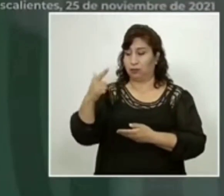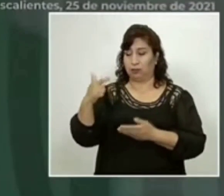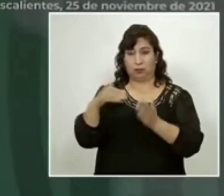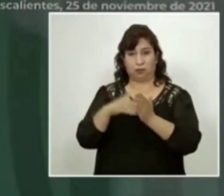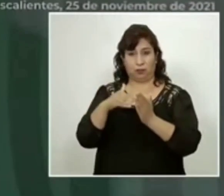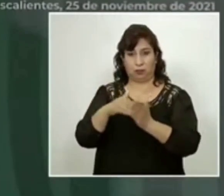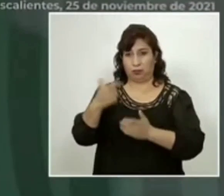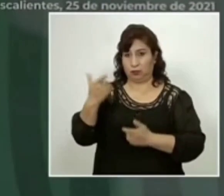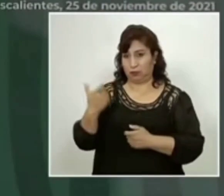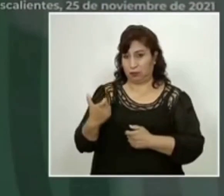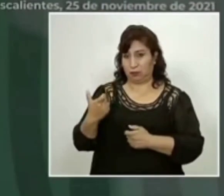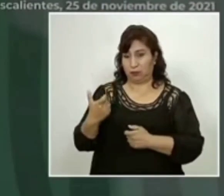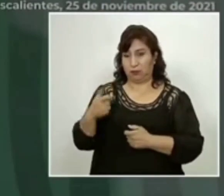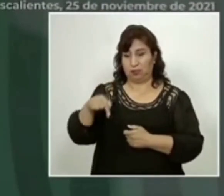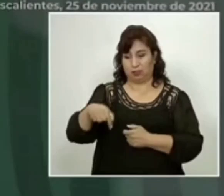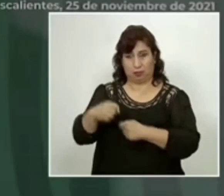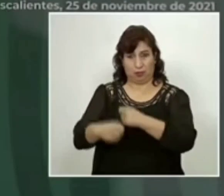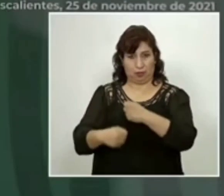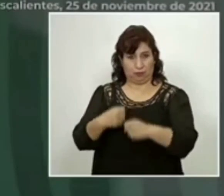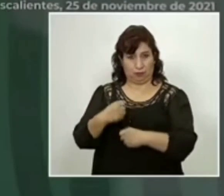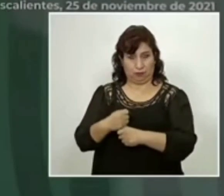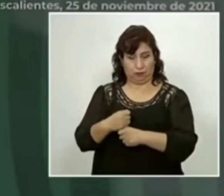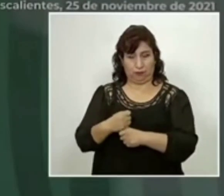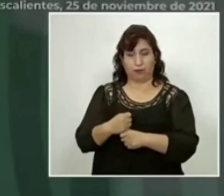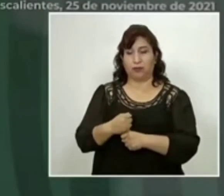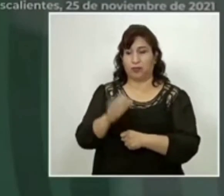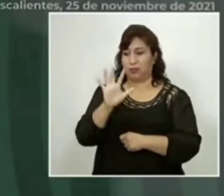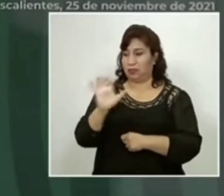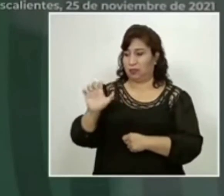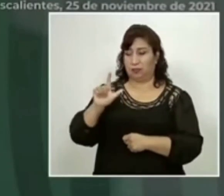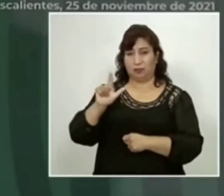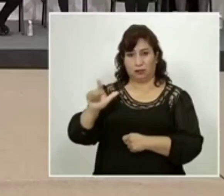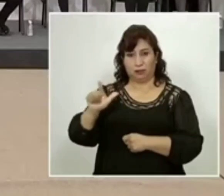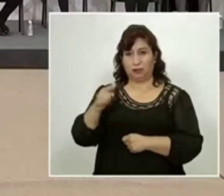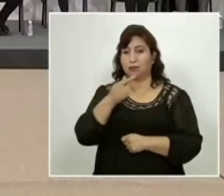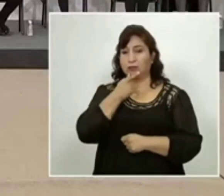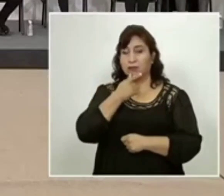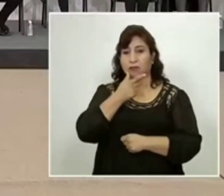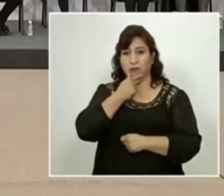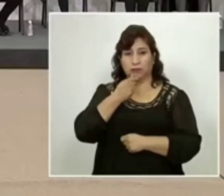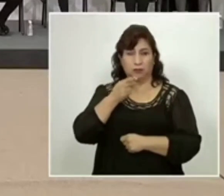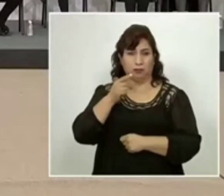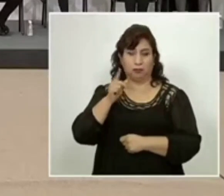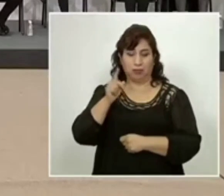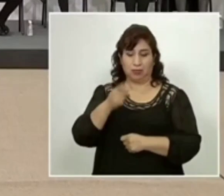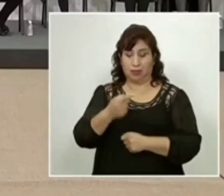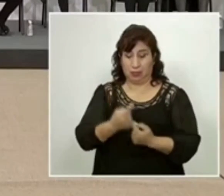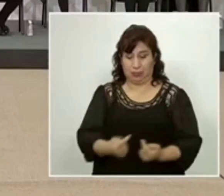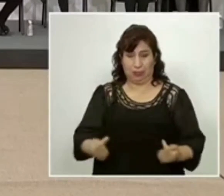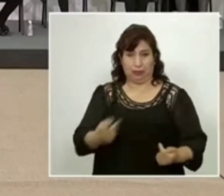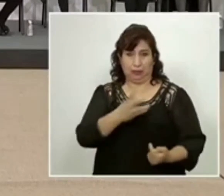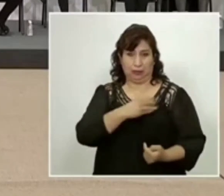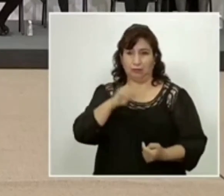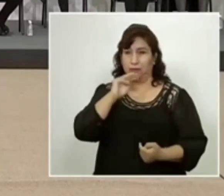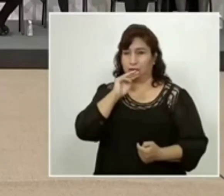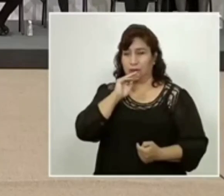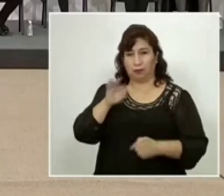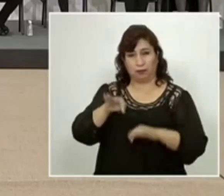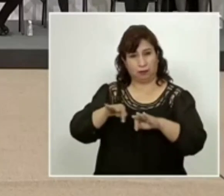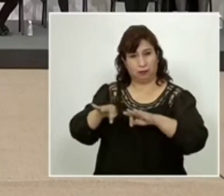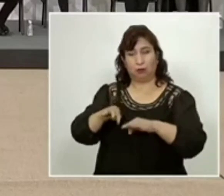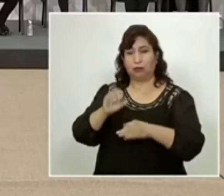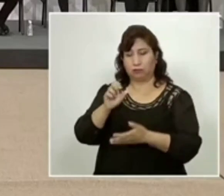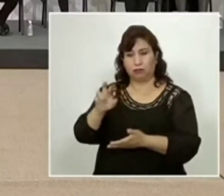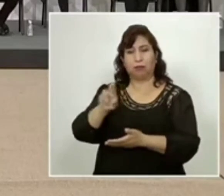de pesos en este año. 517 niñas y niños de madres trabajadoras también reciben